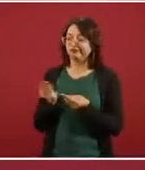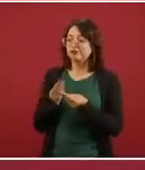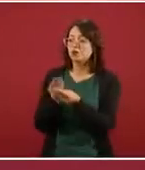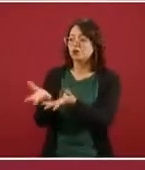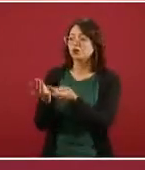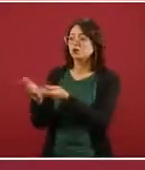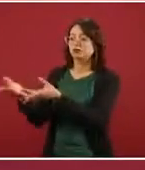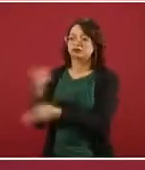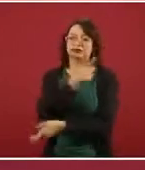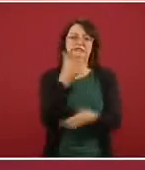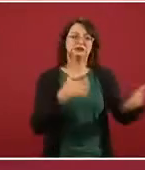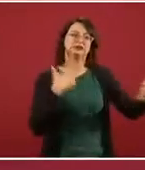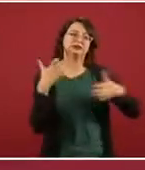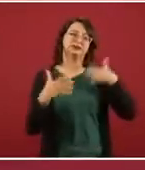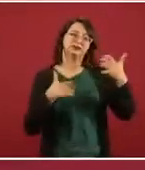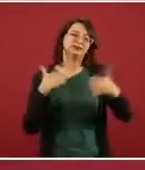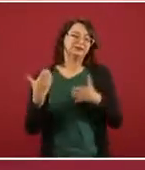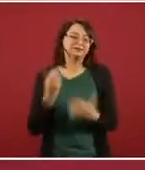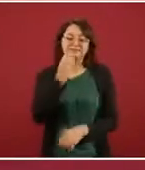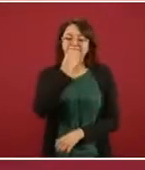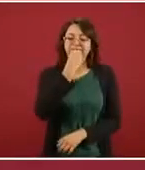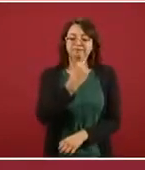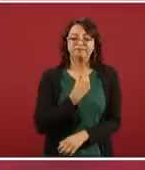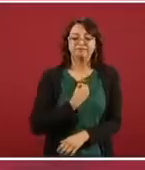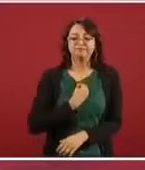que se incremente